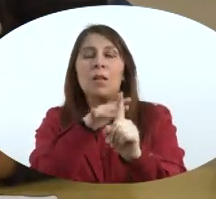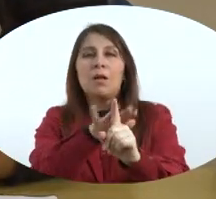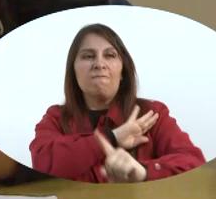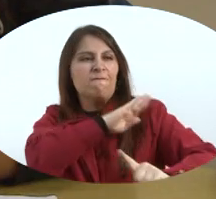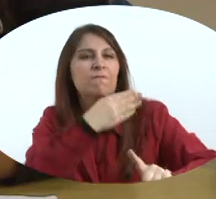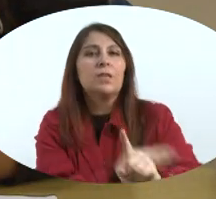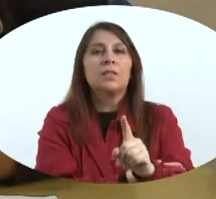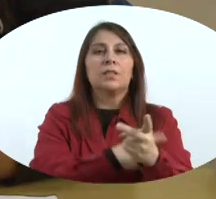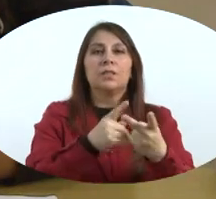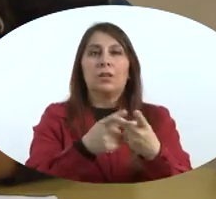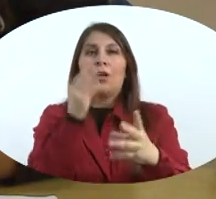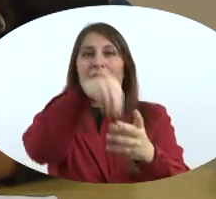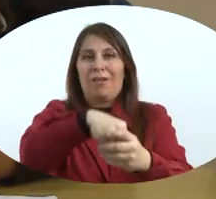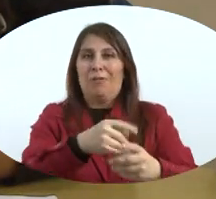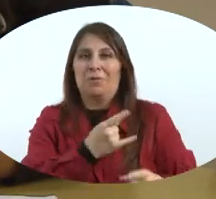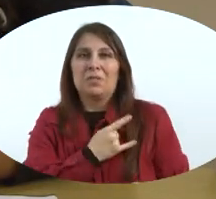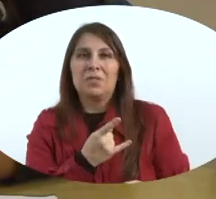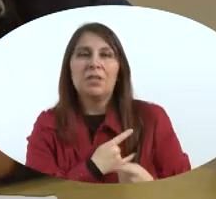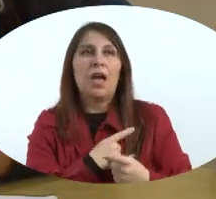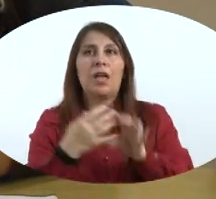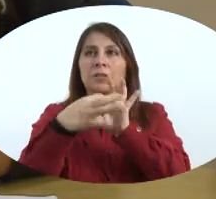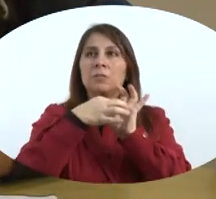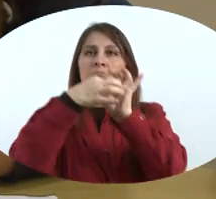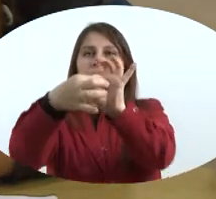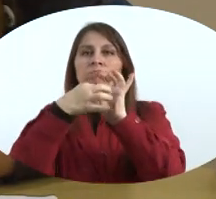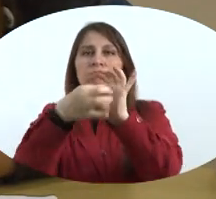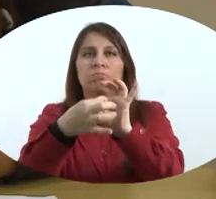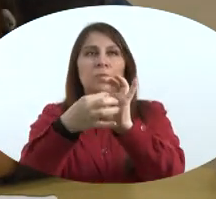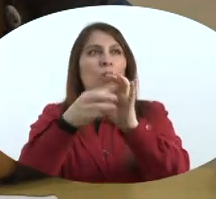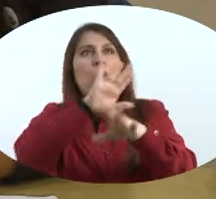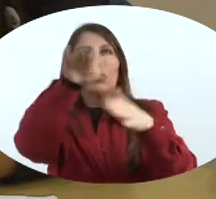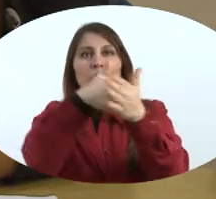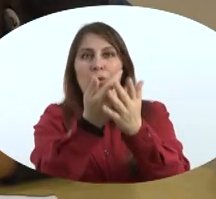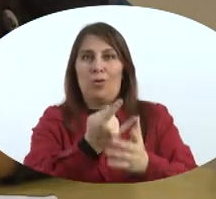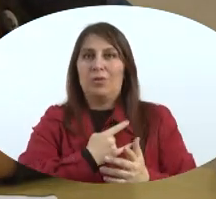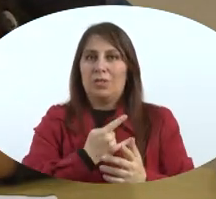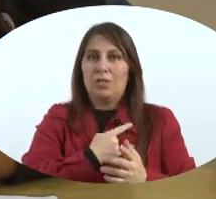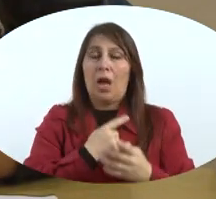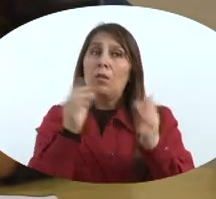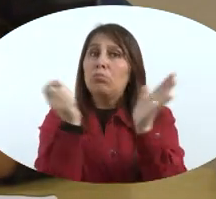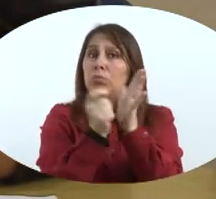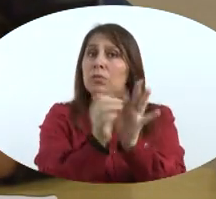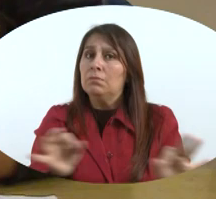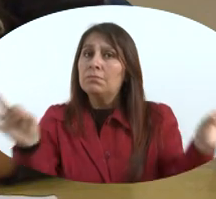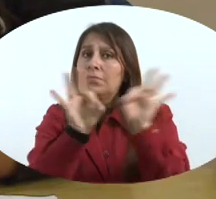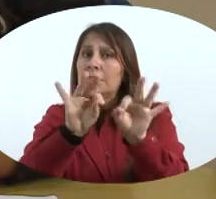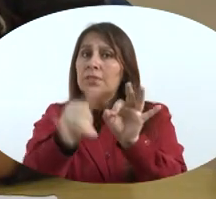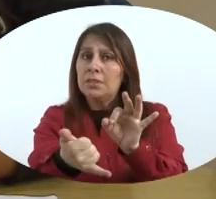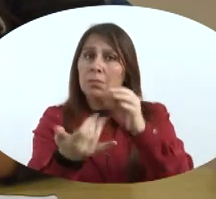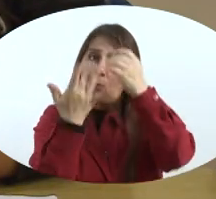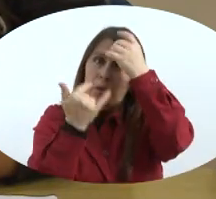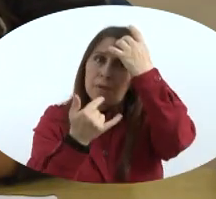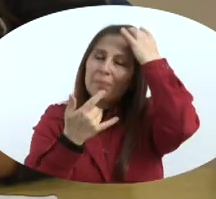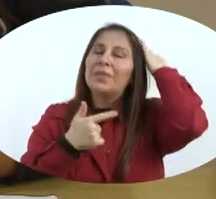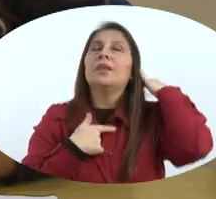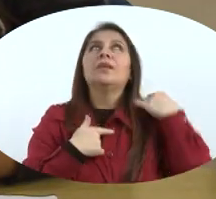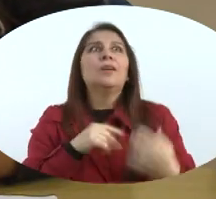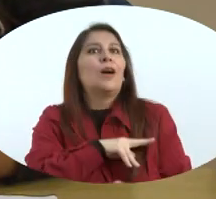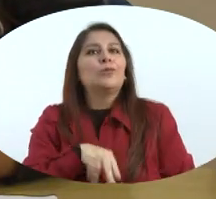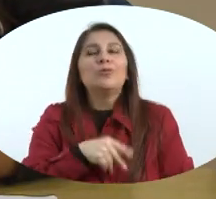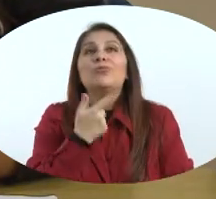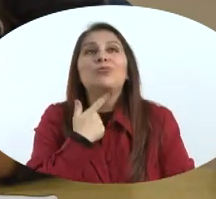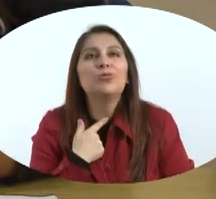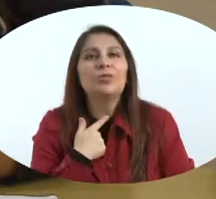universitario haciendo lazos con la comunidad universitaria y esto es muy importante porque para nosotros algo que nos encanta de la